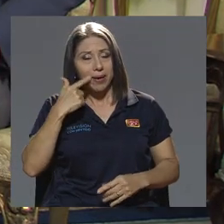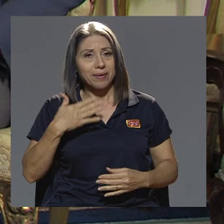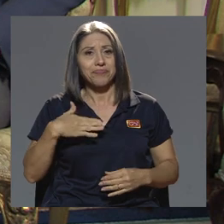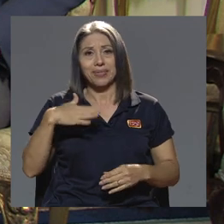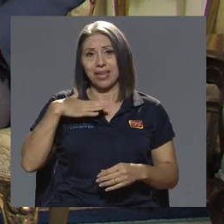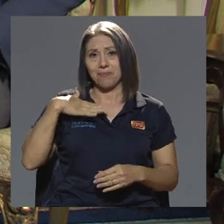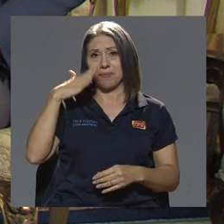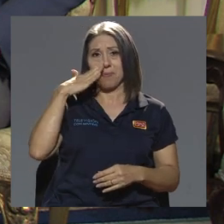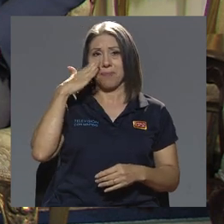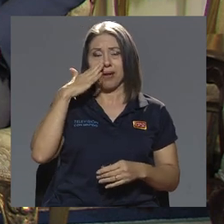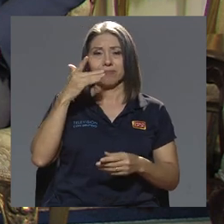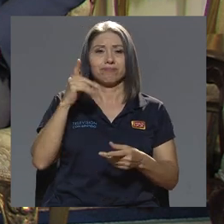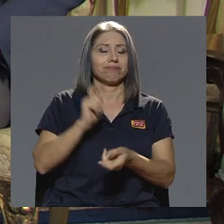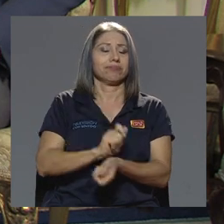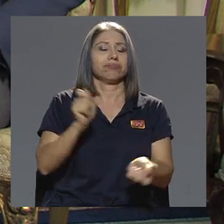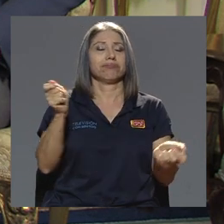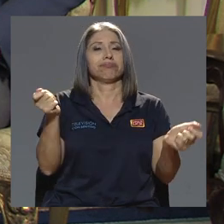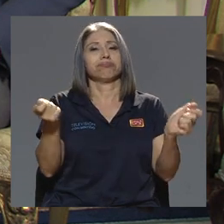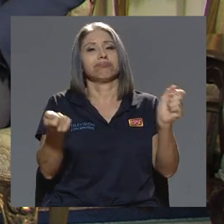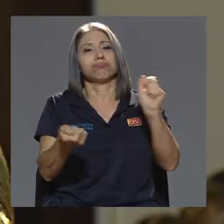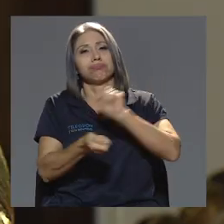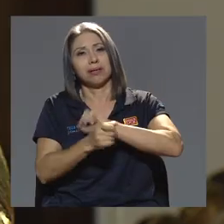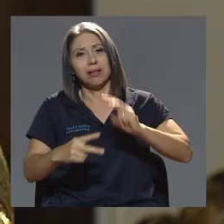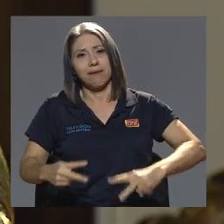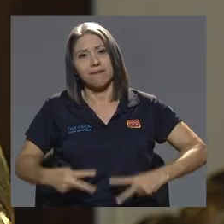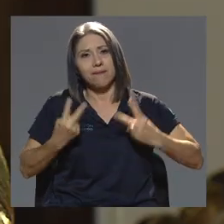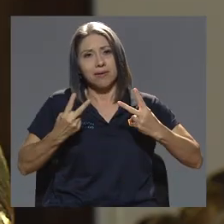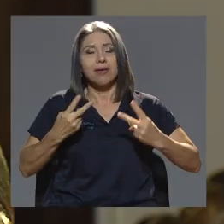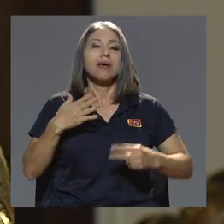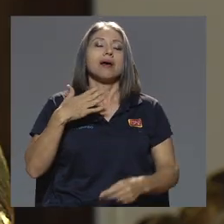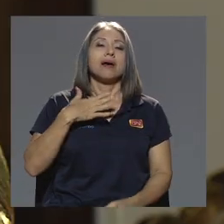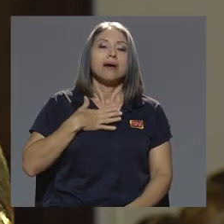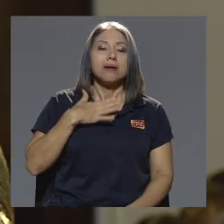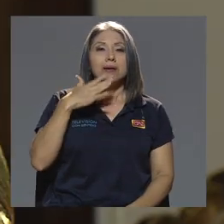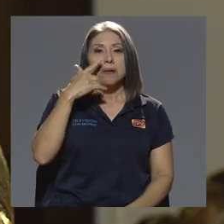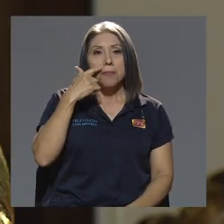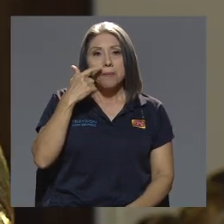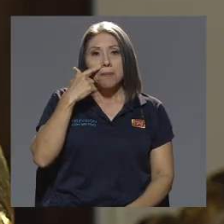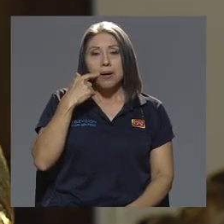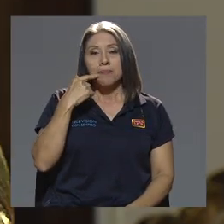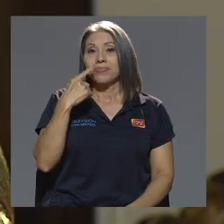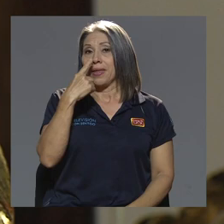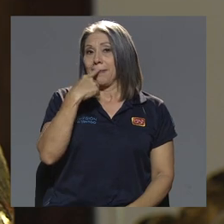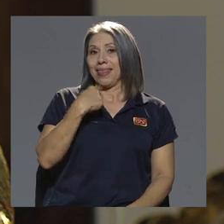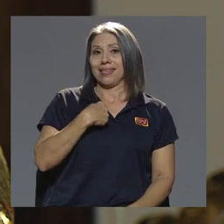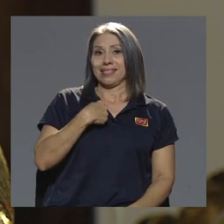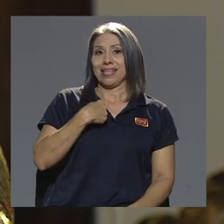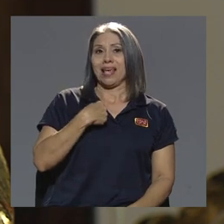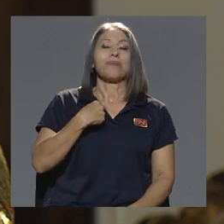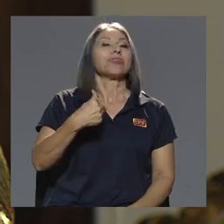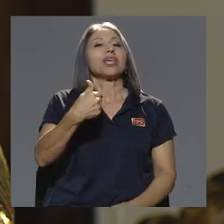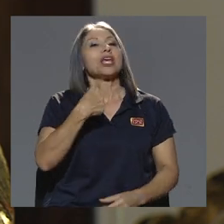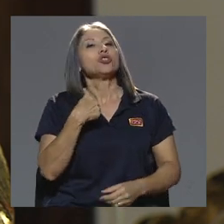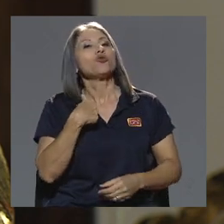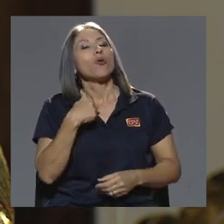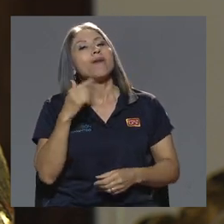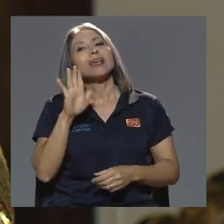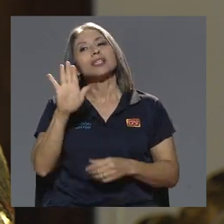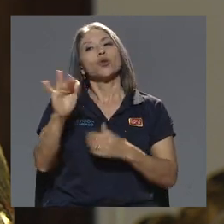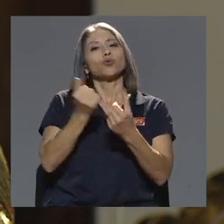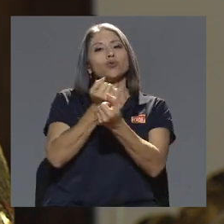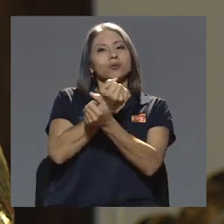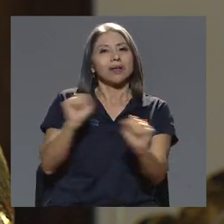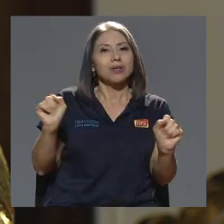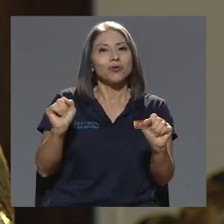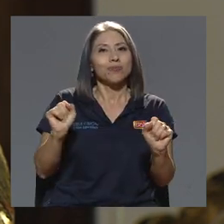para mi mamá la vida cambió totalmente. Mi padre me decía a mí que yo había sido su tabla de salvación. Fui